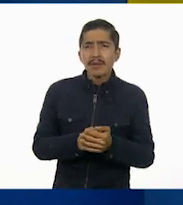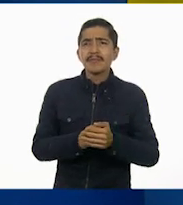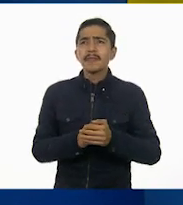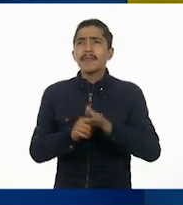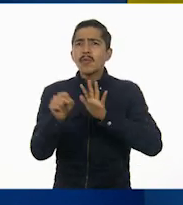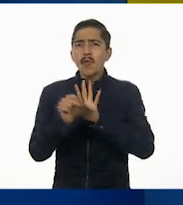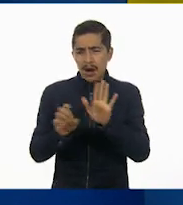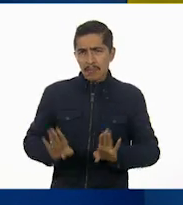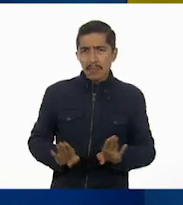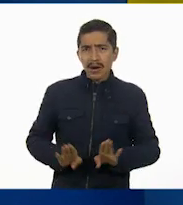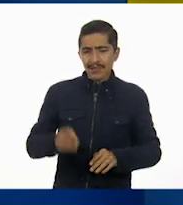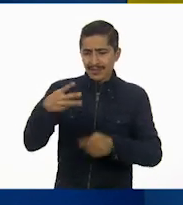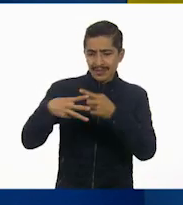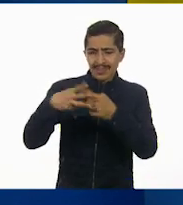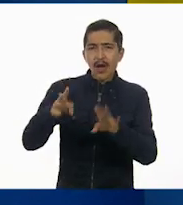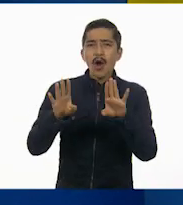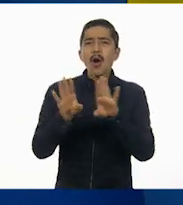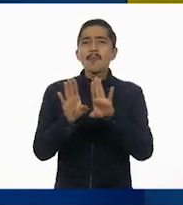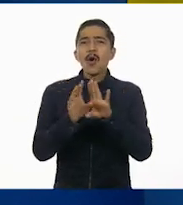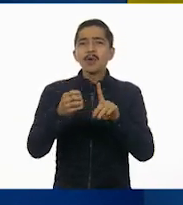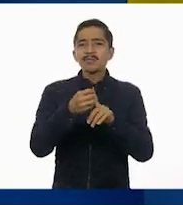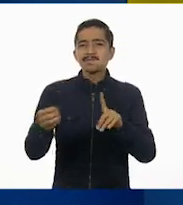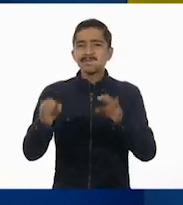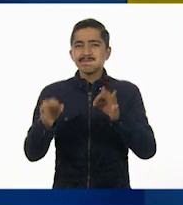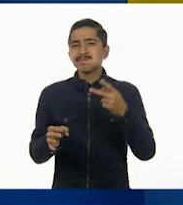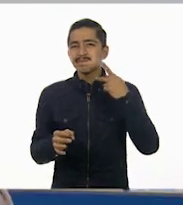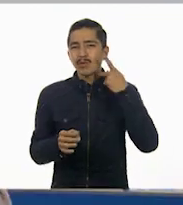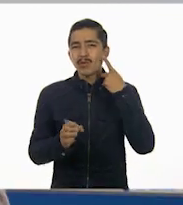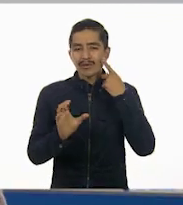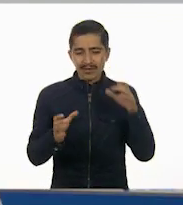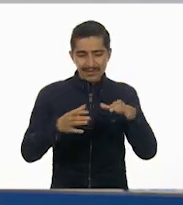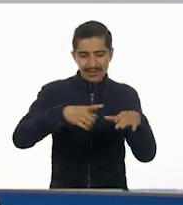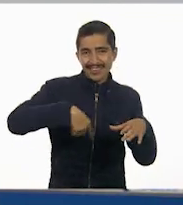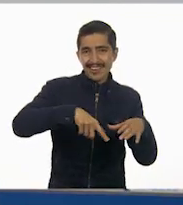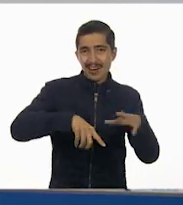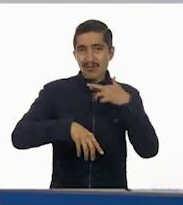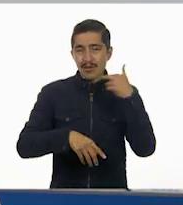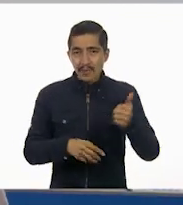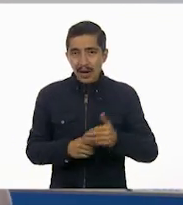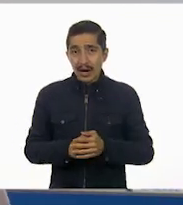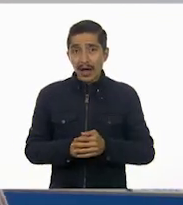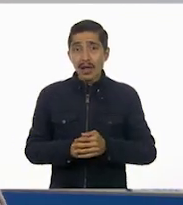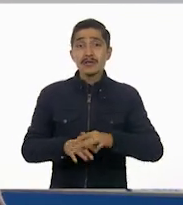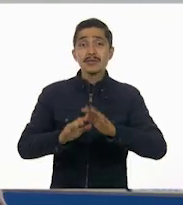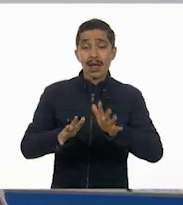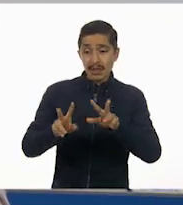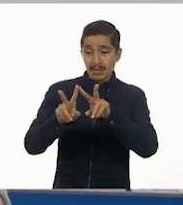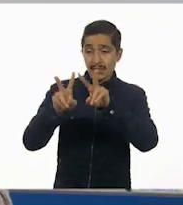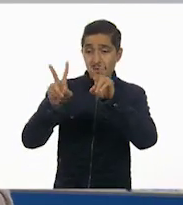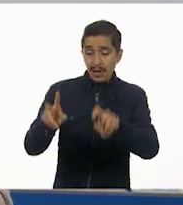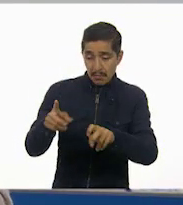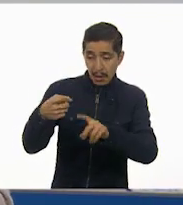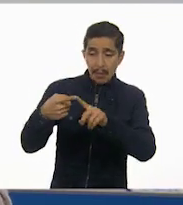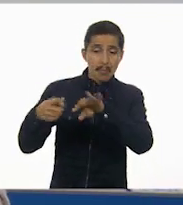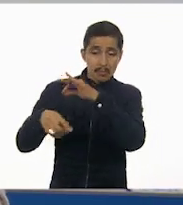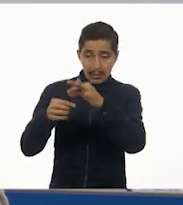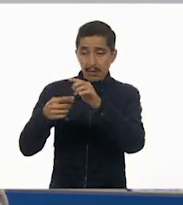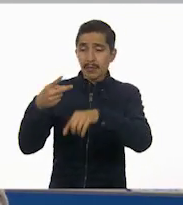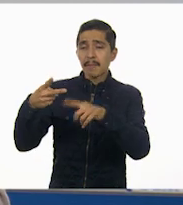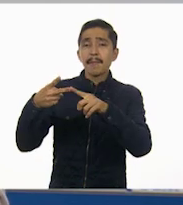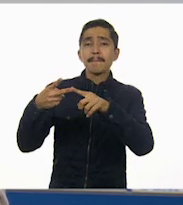de los 3 tipos de organización política romana? Y una vez definidos el tema y planteadas las